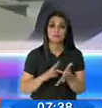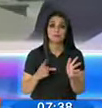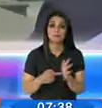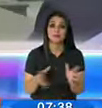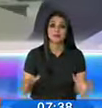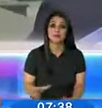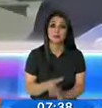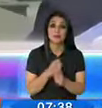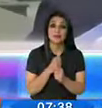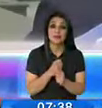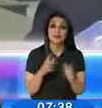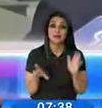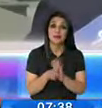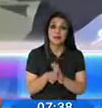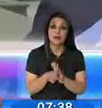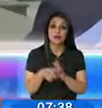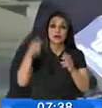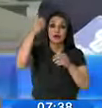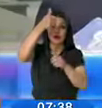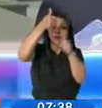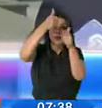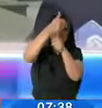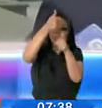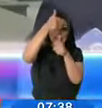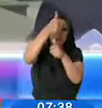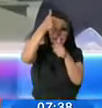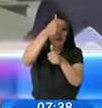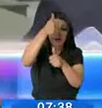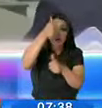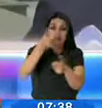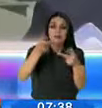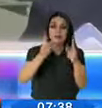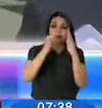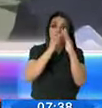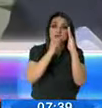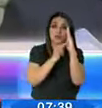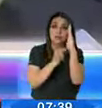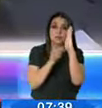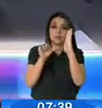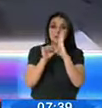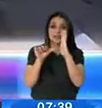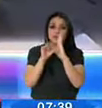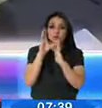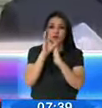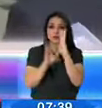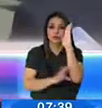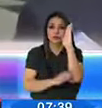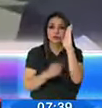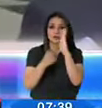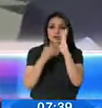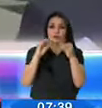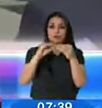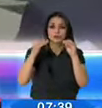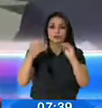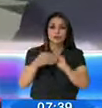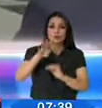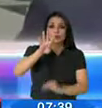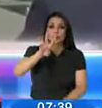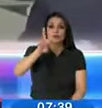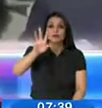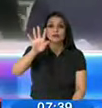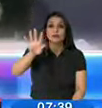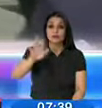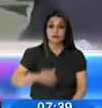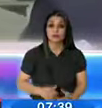seguridad jurídica y el orden jerárquico de las normas según el artículo de la Constitución 425,